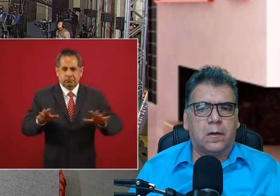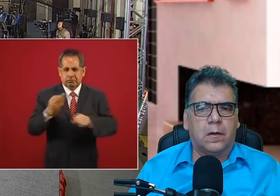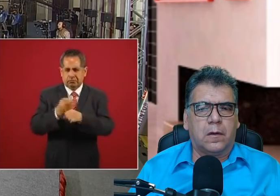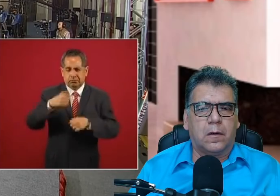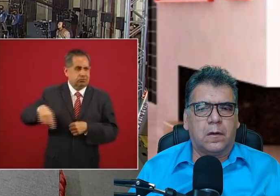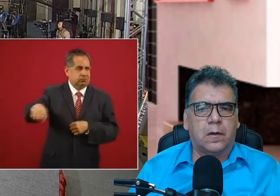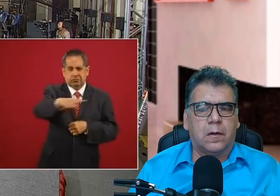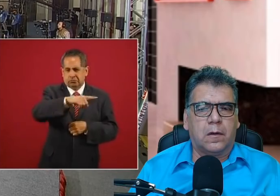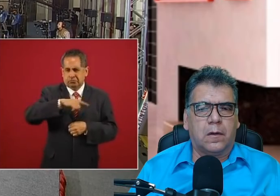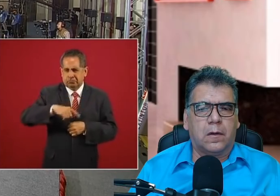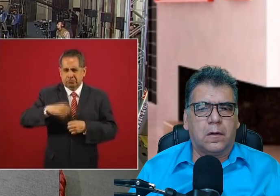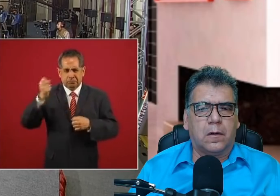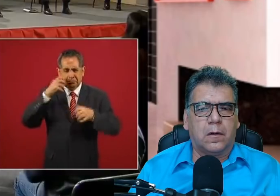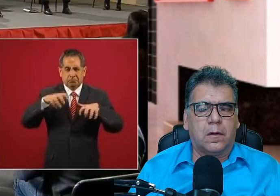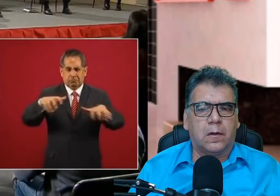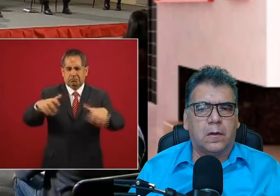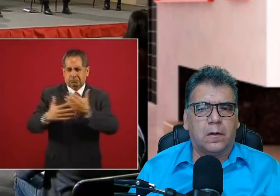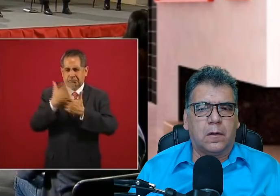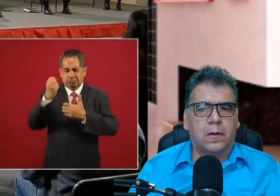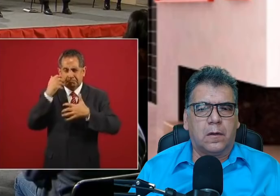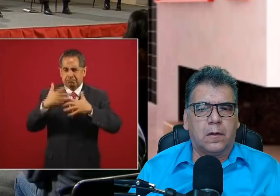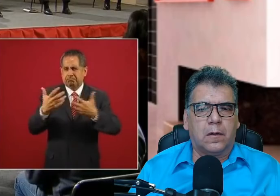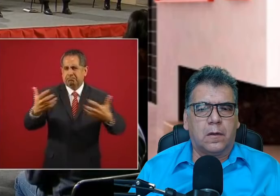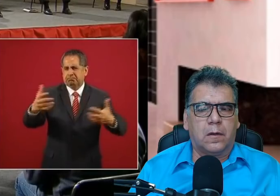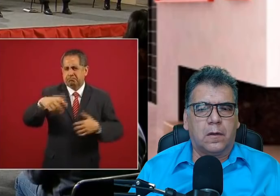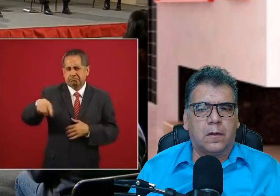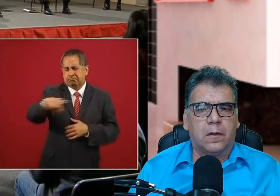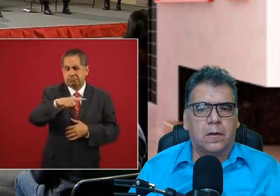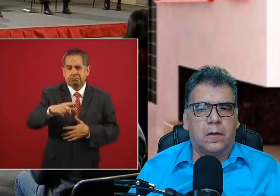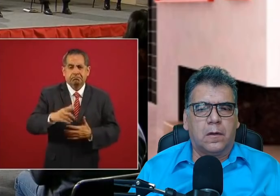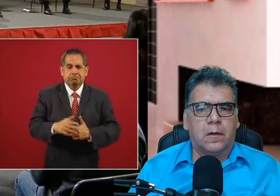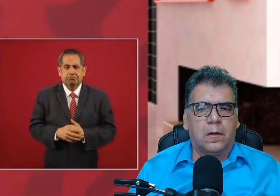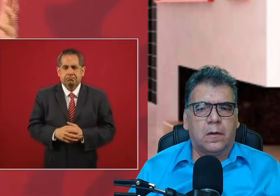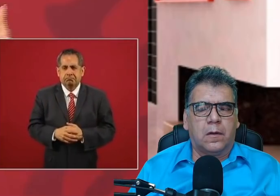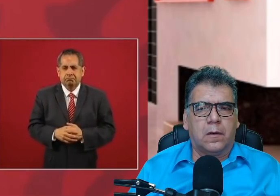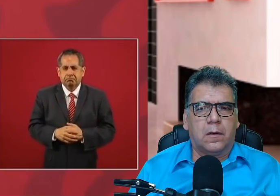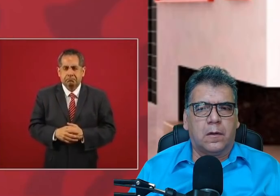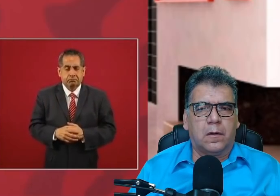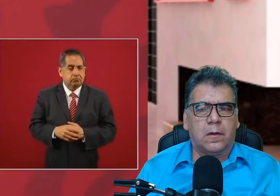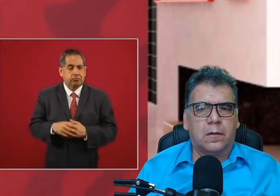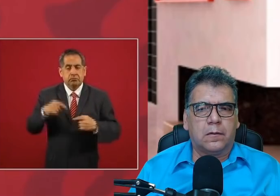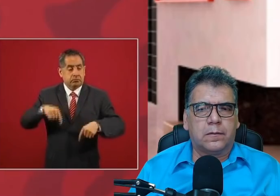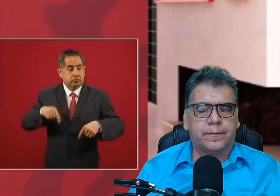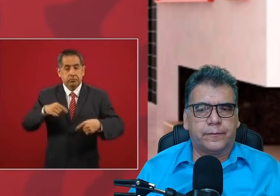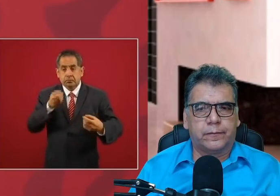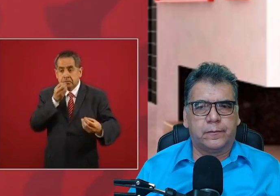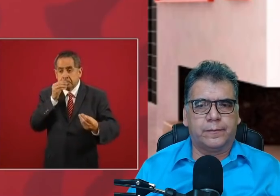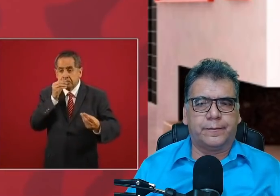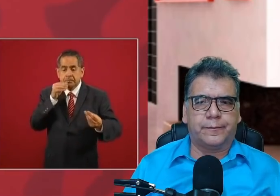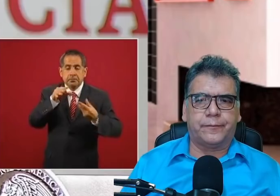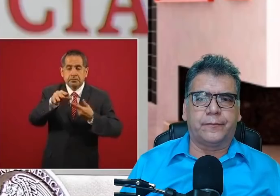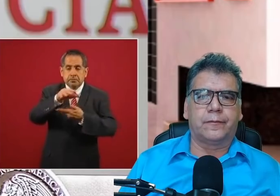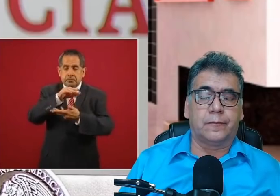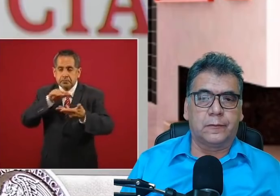estamos en este foro de las mañaneras o las sesiones vespertinas, la contribución que pudiéramos hacer a